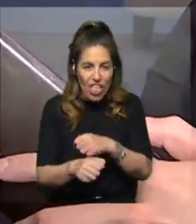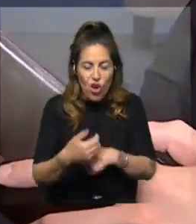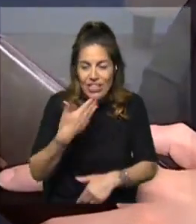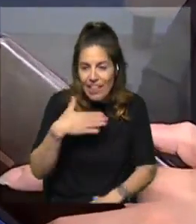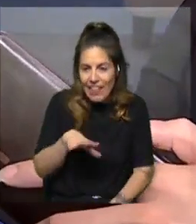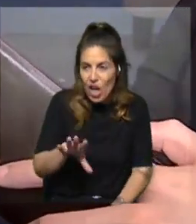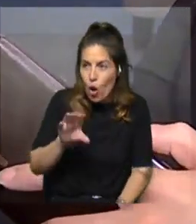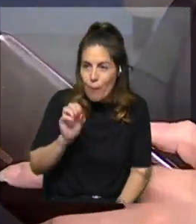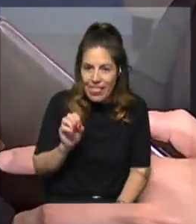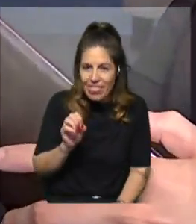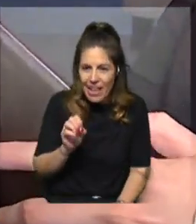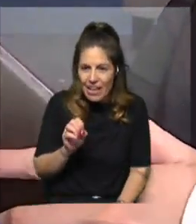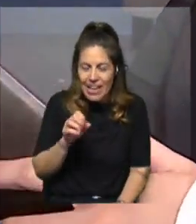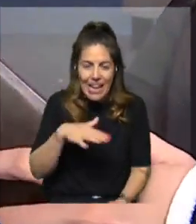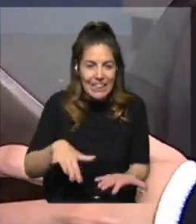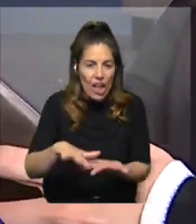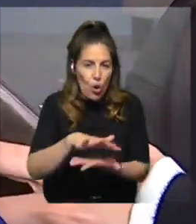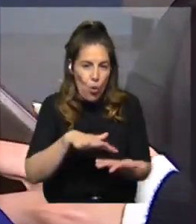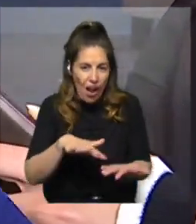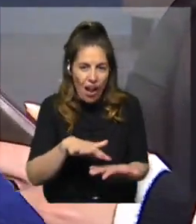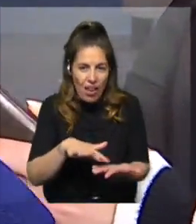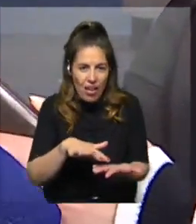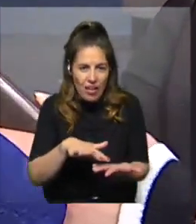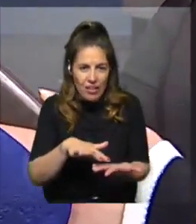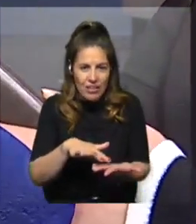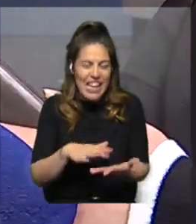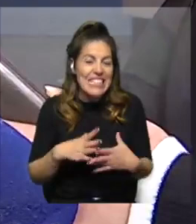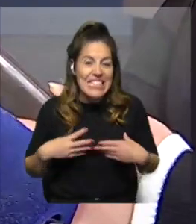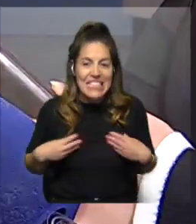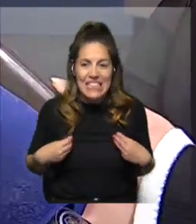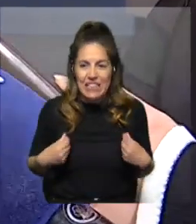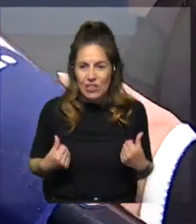comprender este lugar que